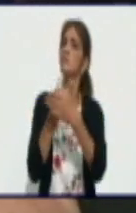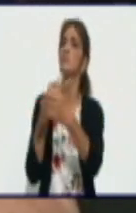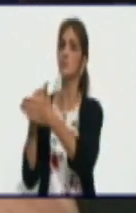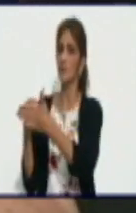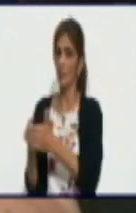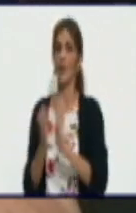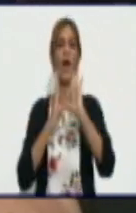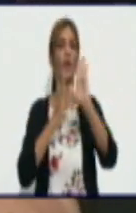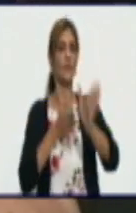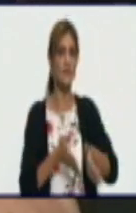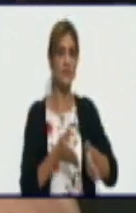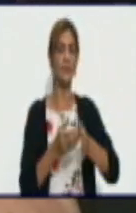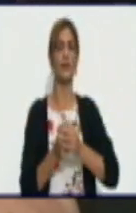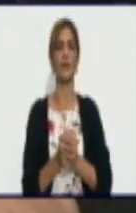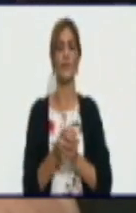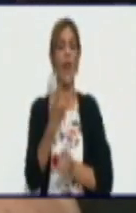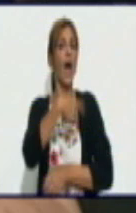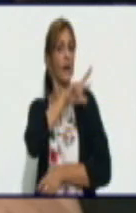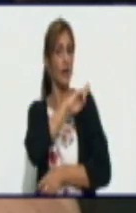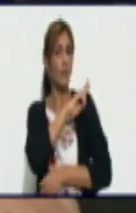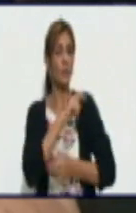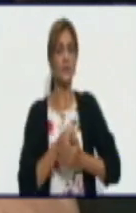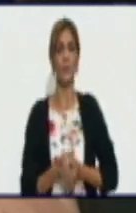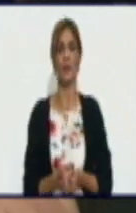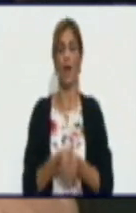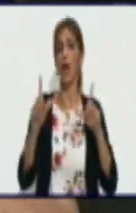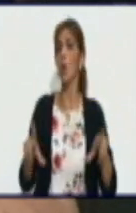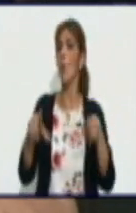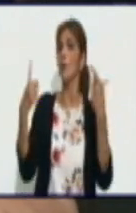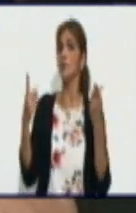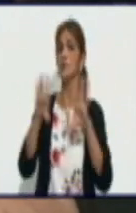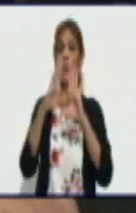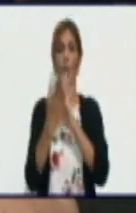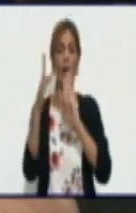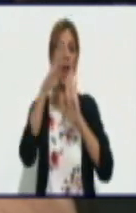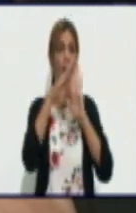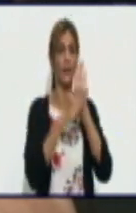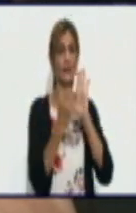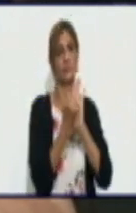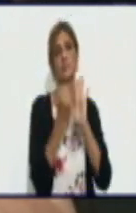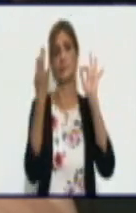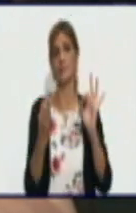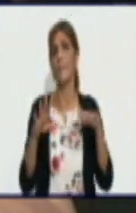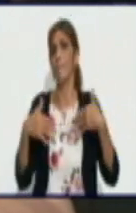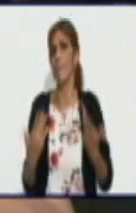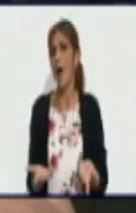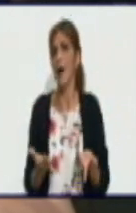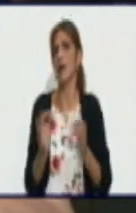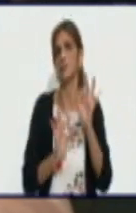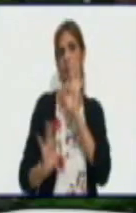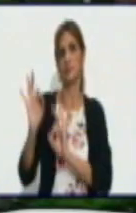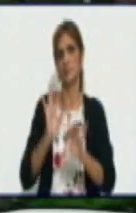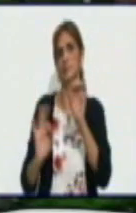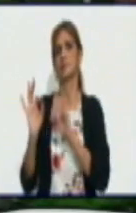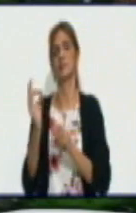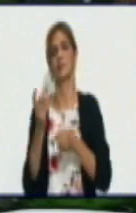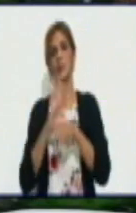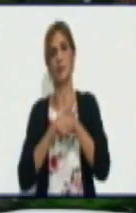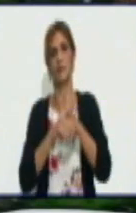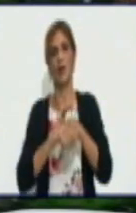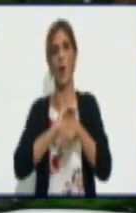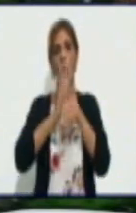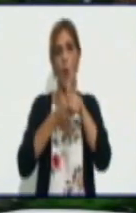disciplina, en la responsabilidad, en el cumplimiento de todas las medidas establecidas para el enfrentamiento a la COVID. Doctora,